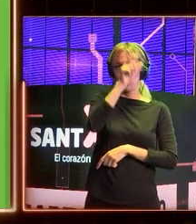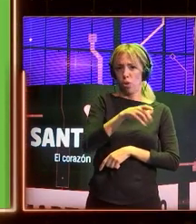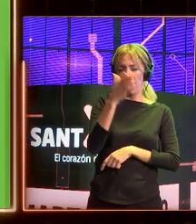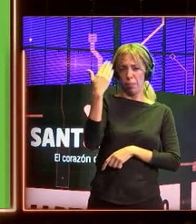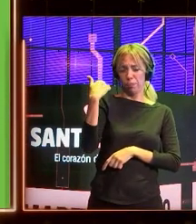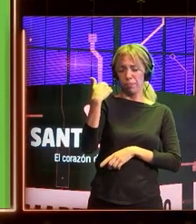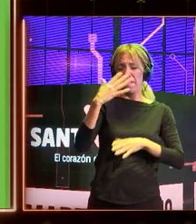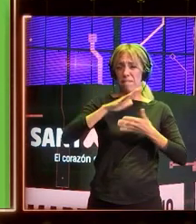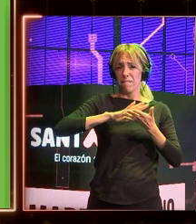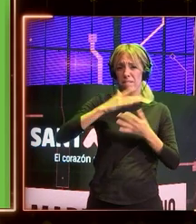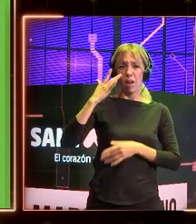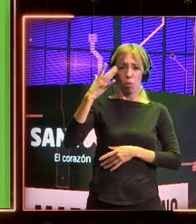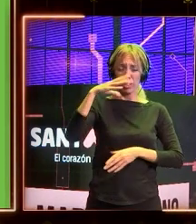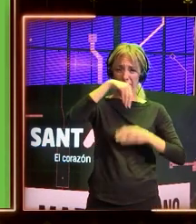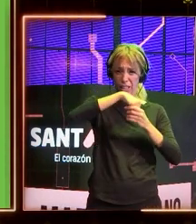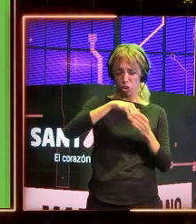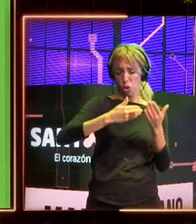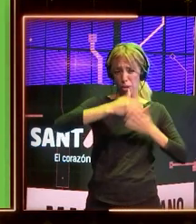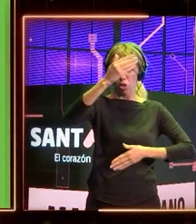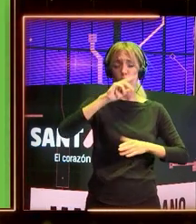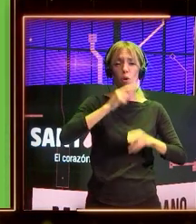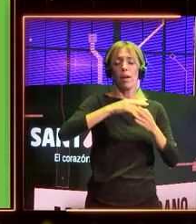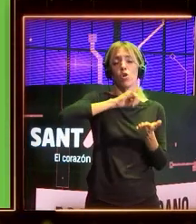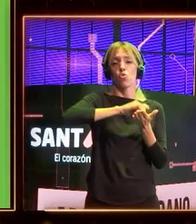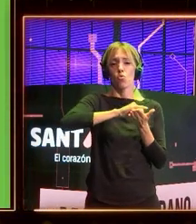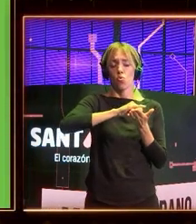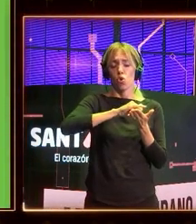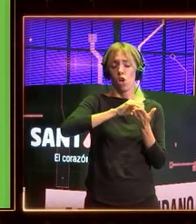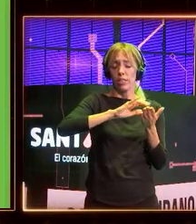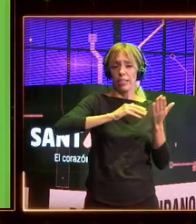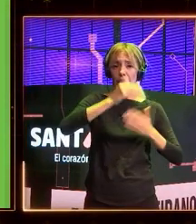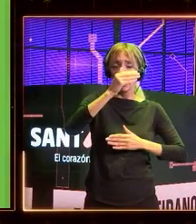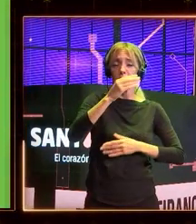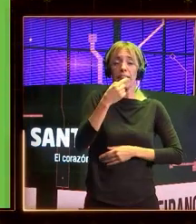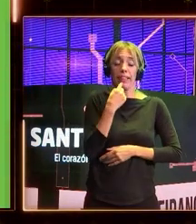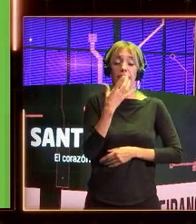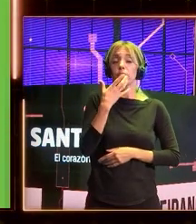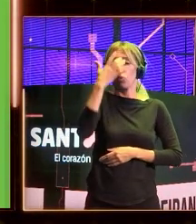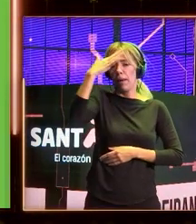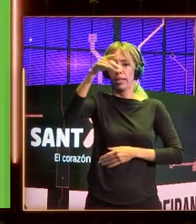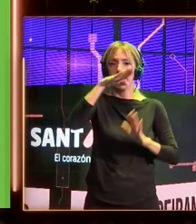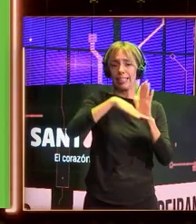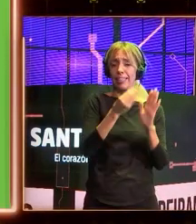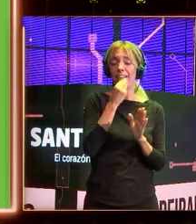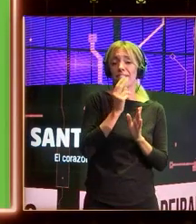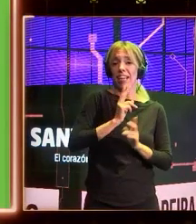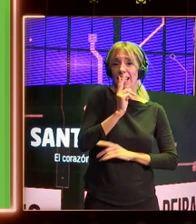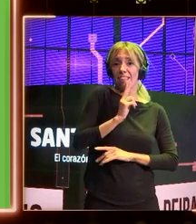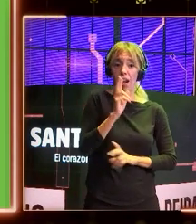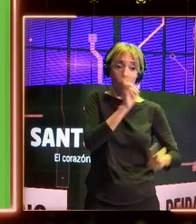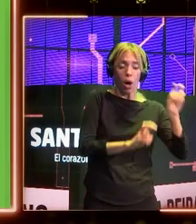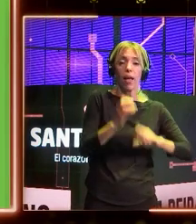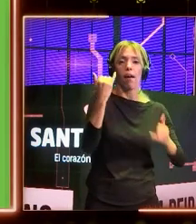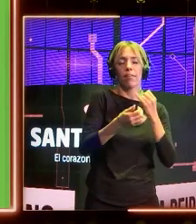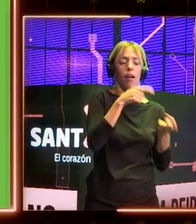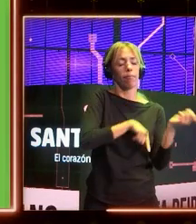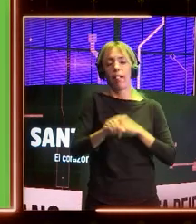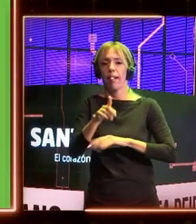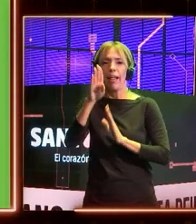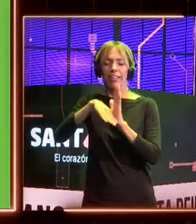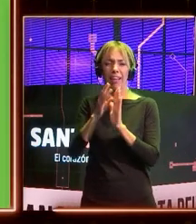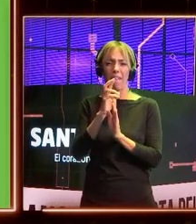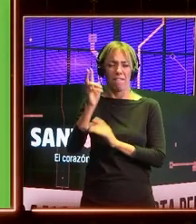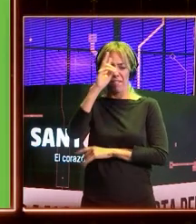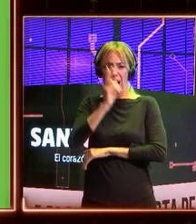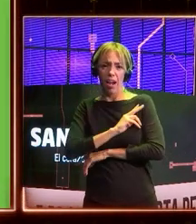hacía siempre un chiste de que era como que si tú buscabas una receta vegetariana, acababas viendo recetas veganas. Si tú buscabas